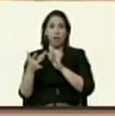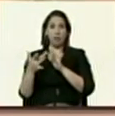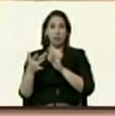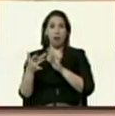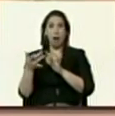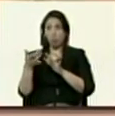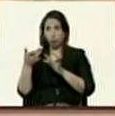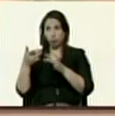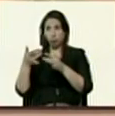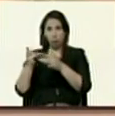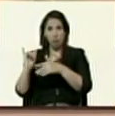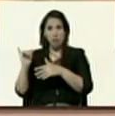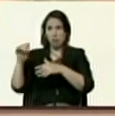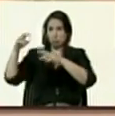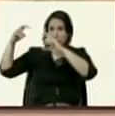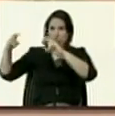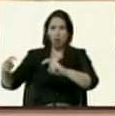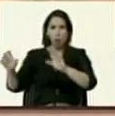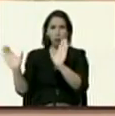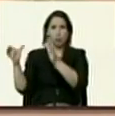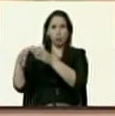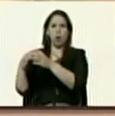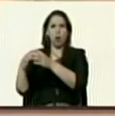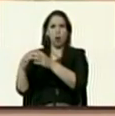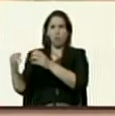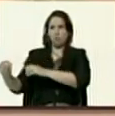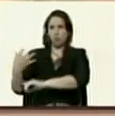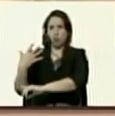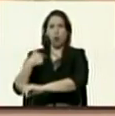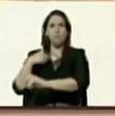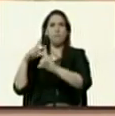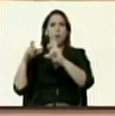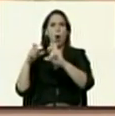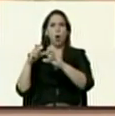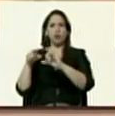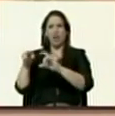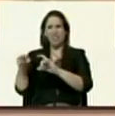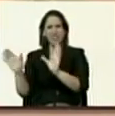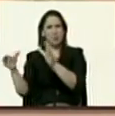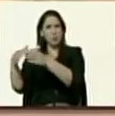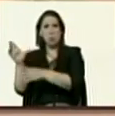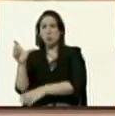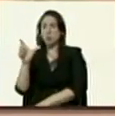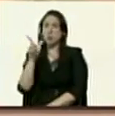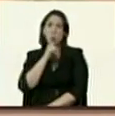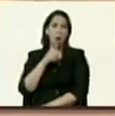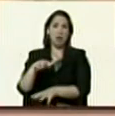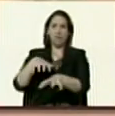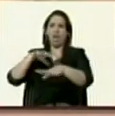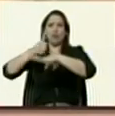foto. Y ustedes pudieron ver, bueno, de paso que esa reunión no le dieron mayor difusión.